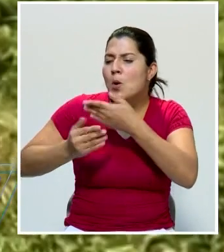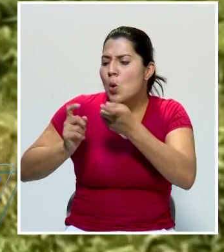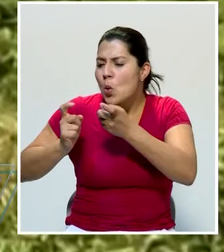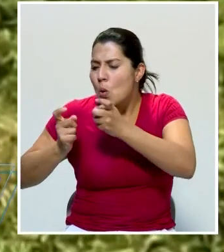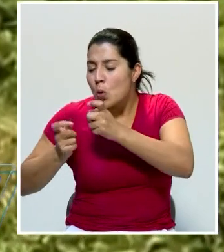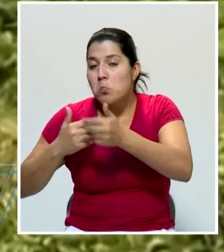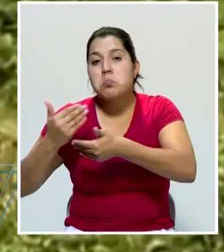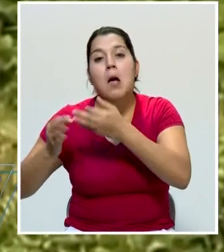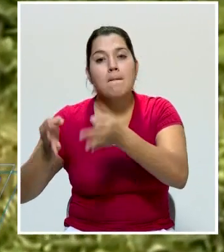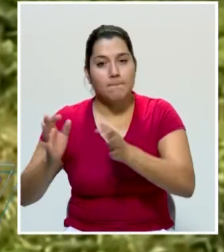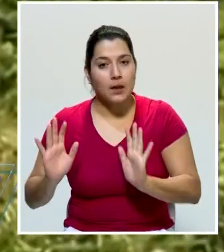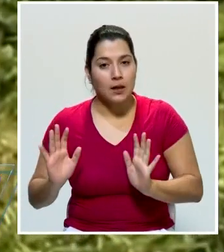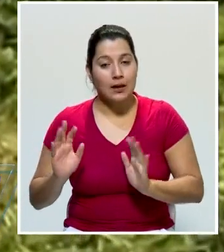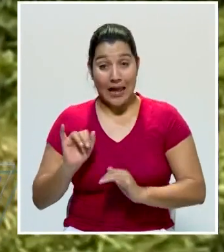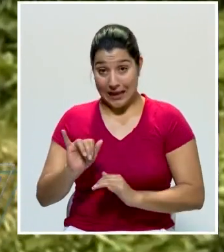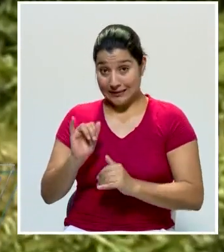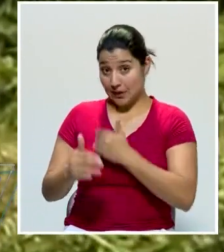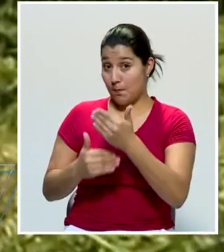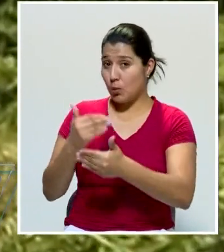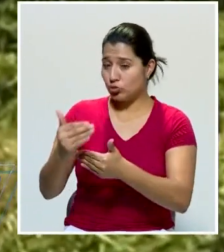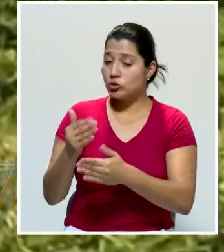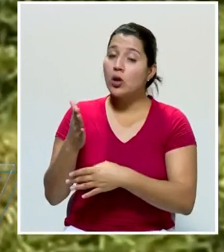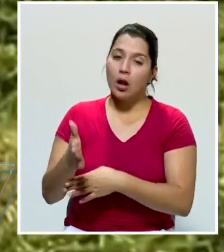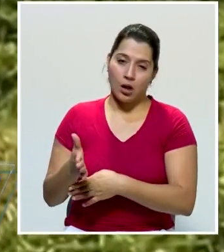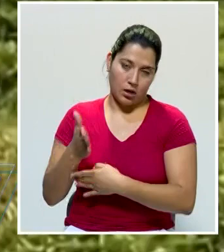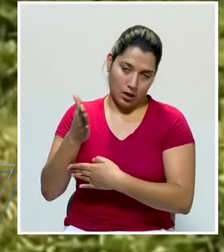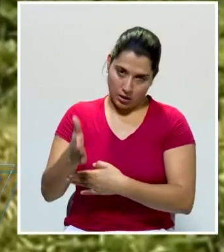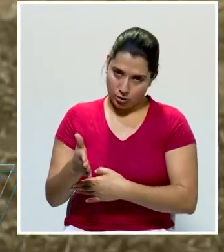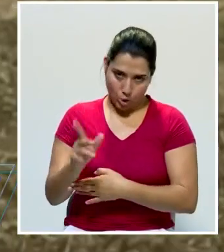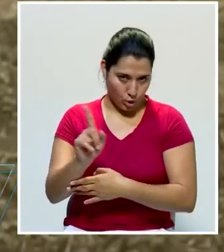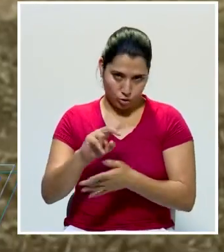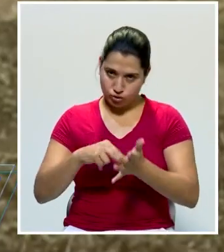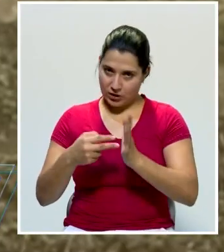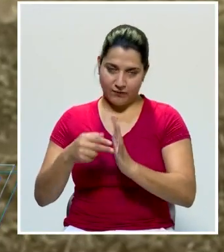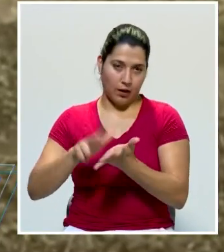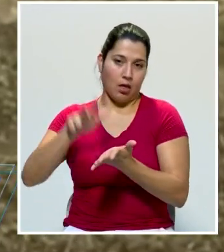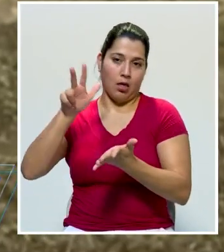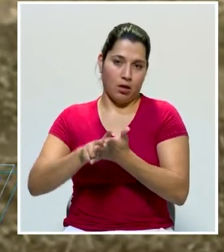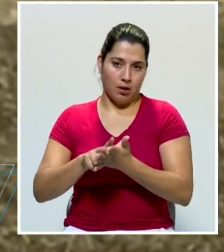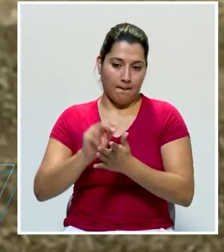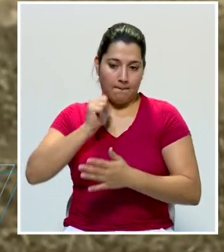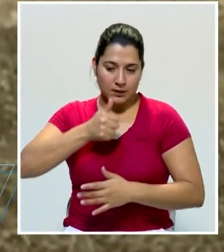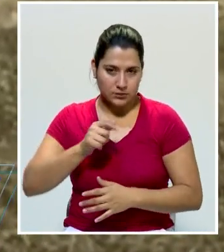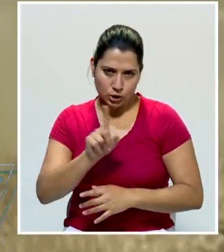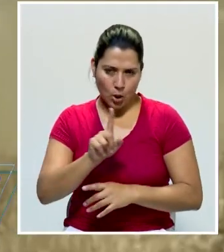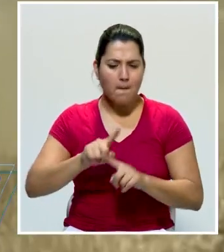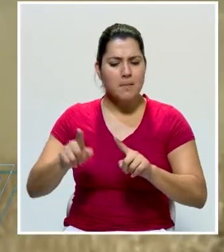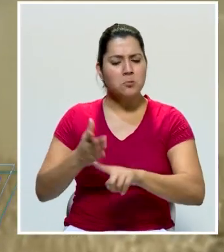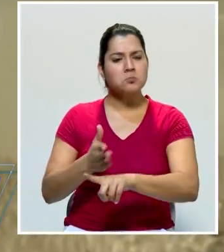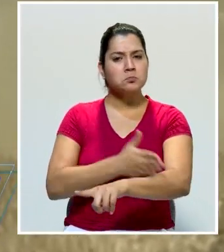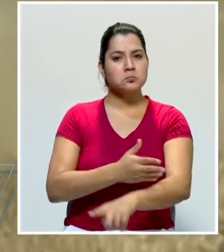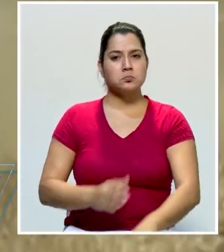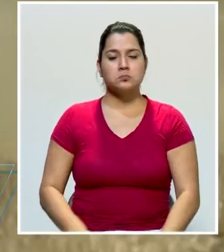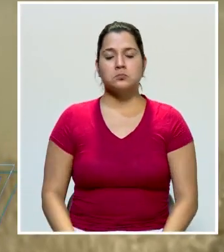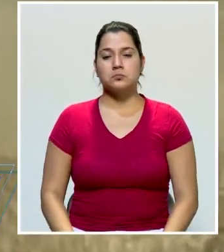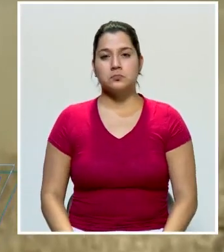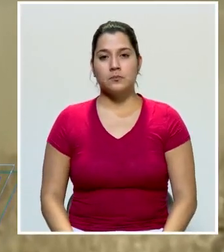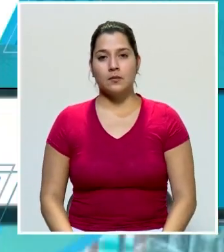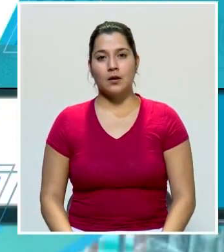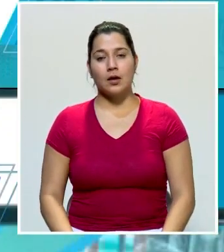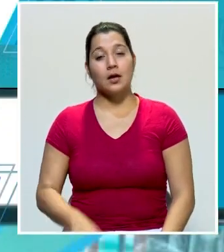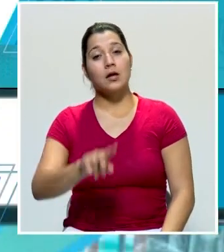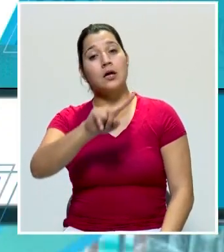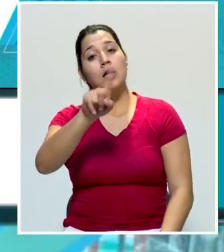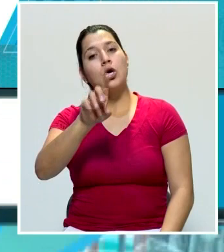vamos bien. Este es un proceso que va a ser un poco lento, ¿verdad? No es así que se va a aprobar en 24 horas, pero vamos avanzando.